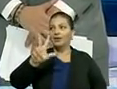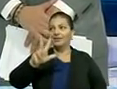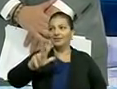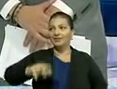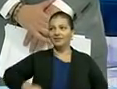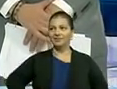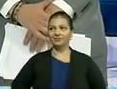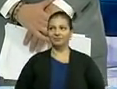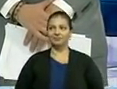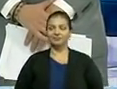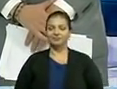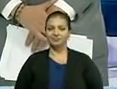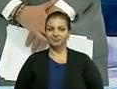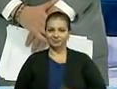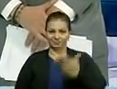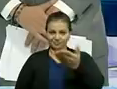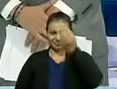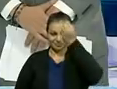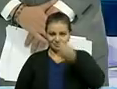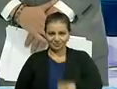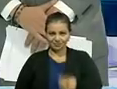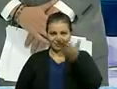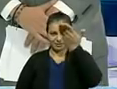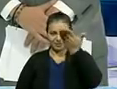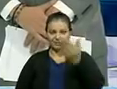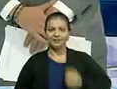a esta hora. Mayrita, muy buenos días.